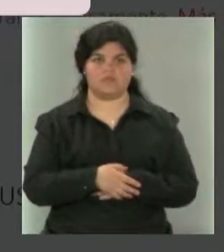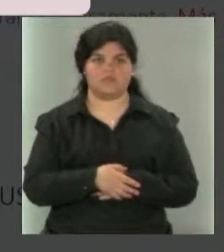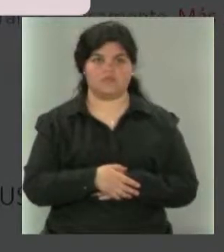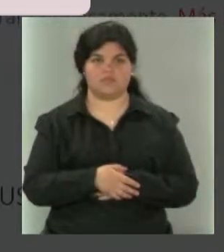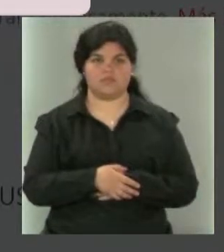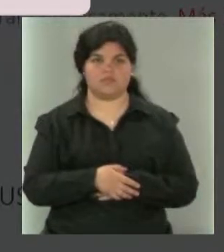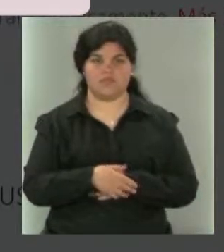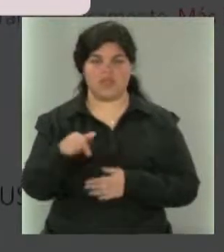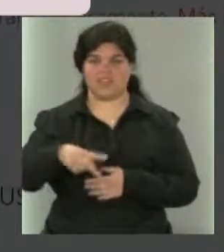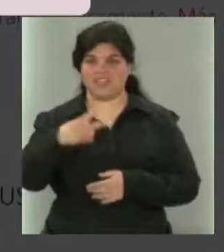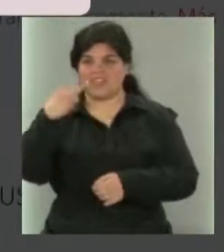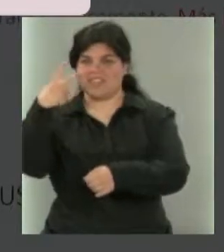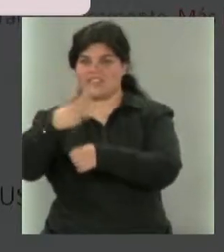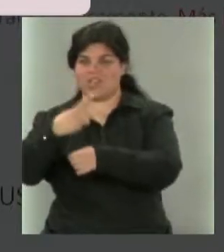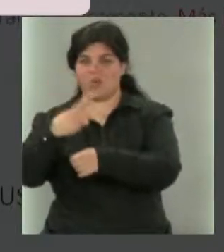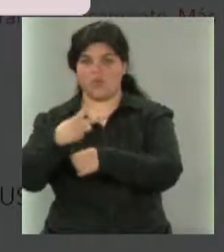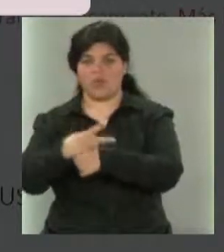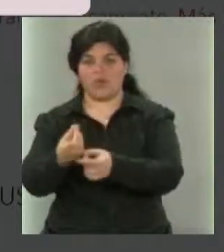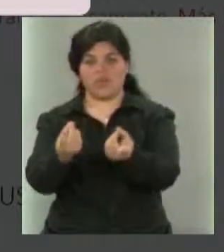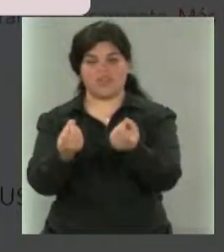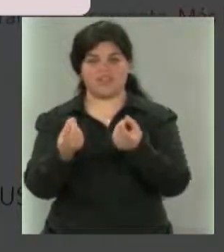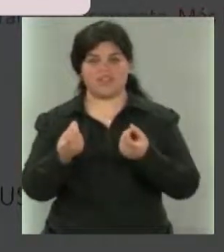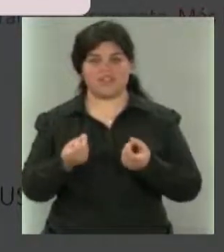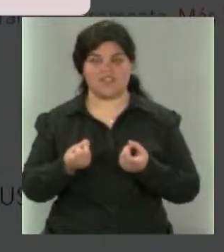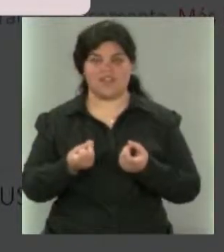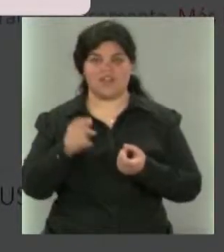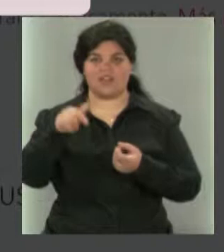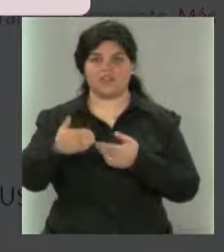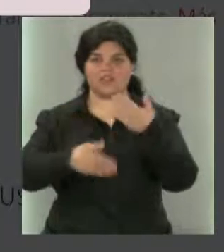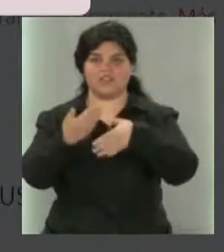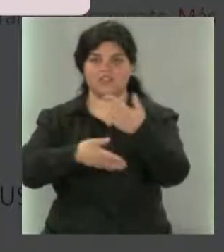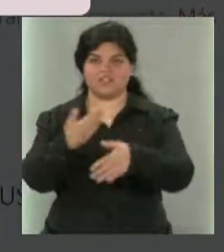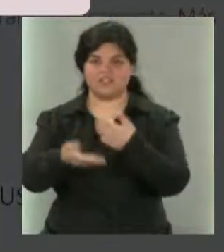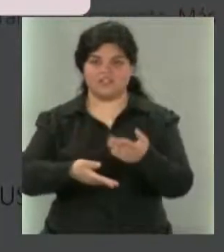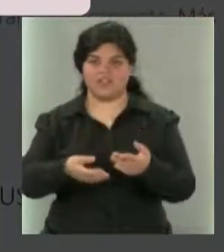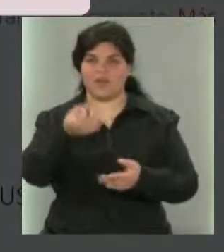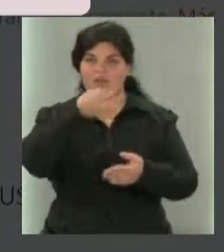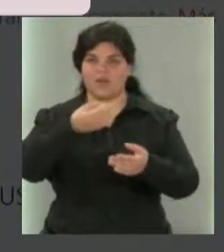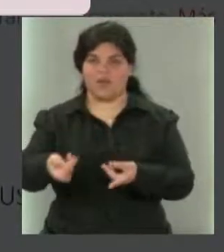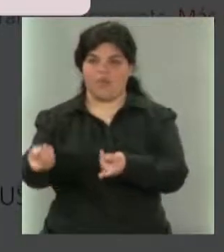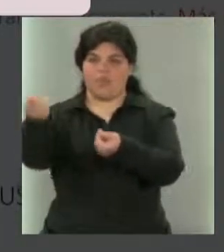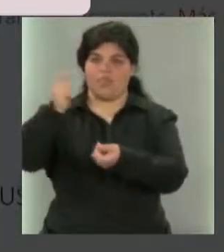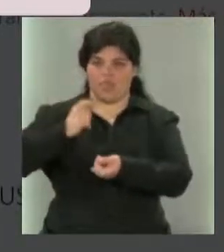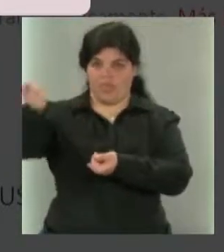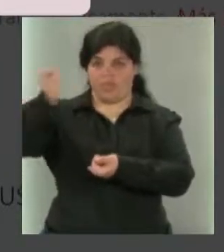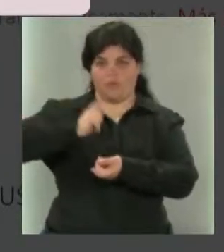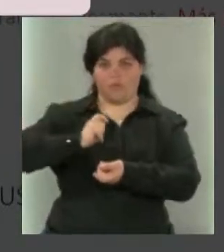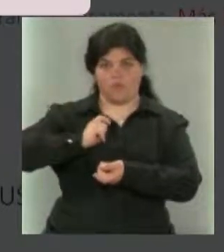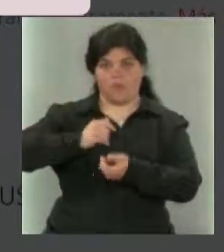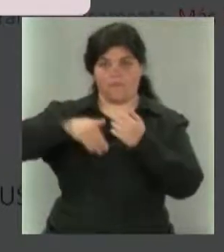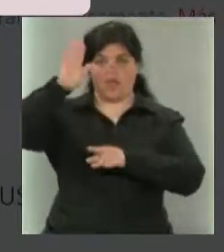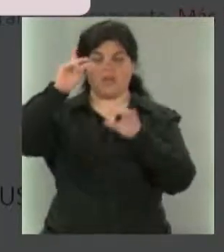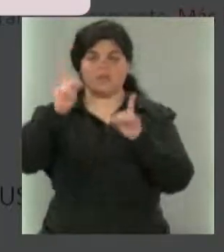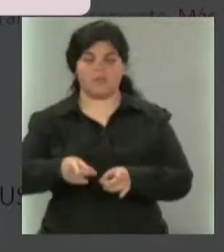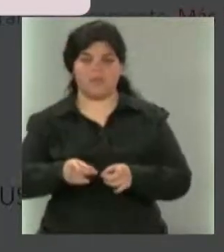Segundo pedido, necesitamos un mayor reintegro a las exportaciones y un avance sobre todo el tema logístico,